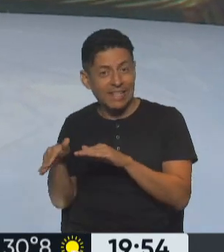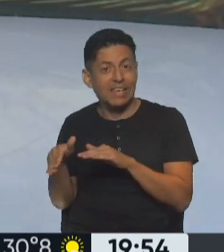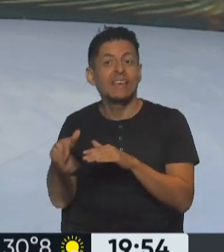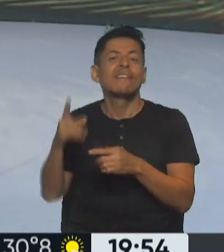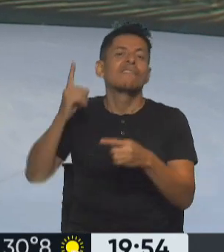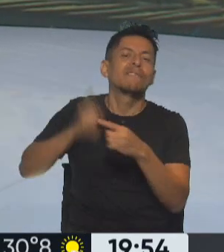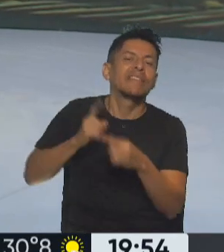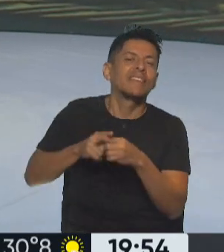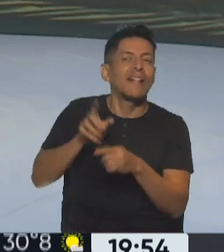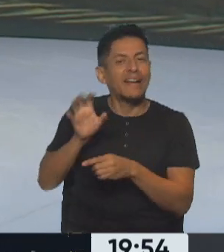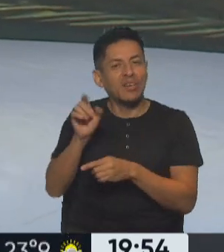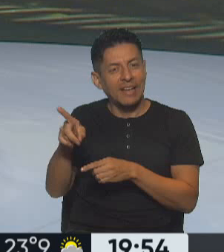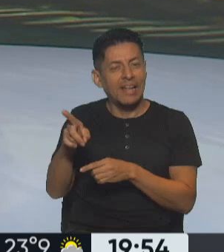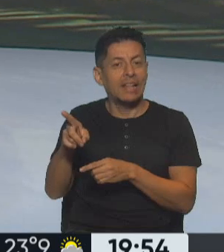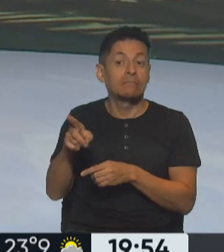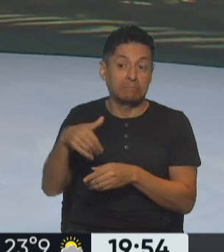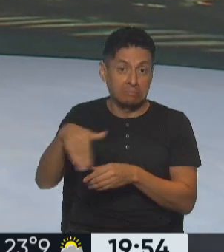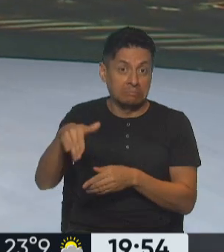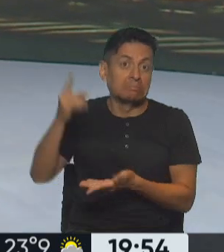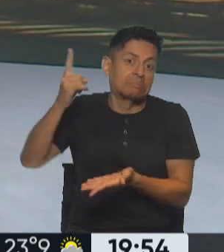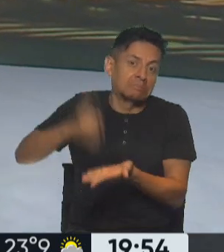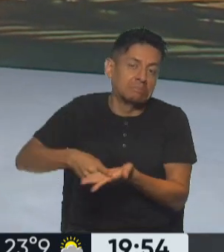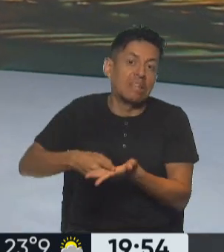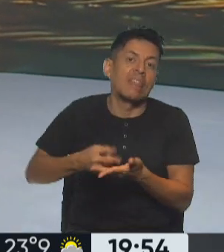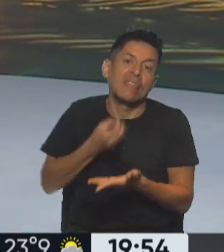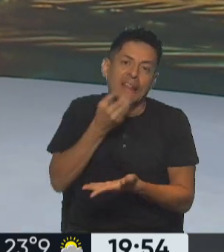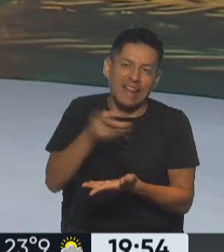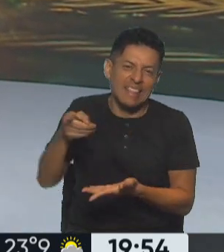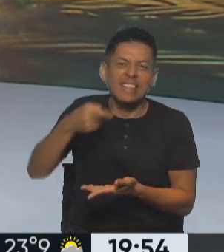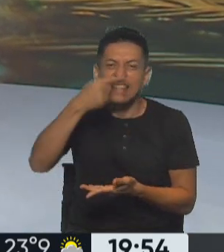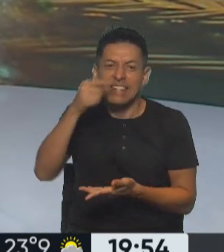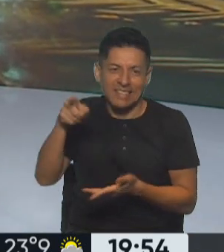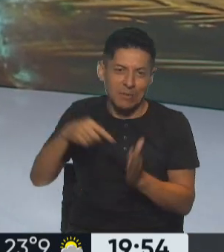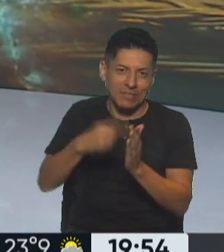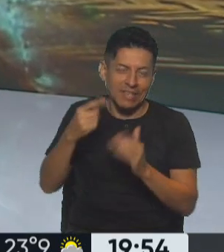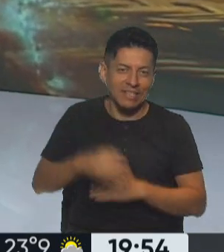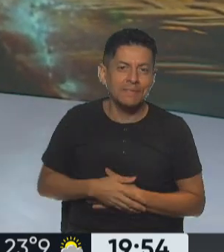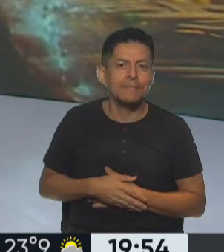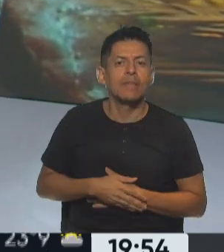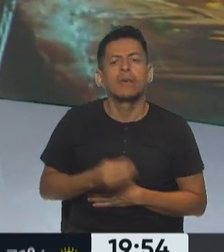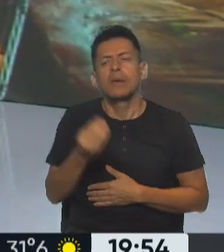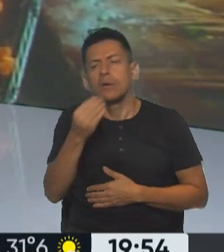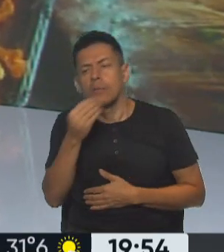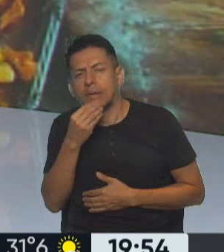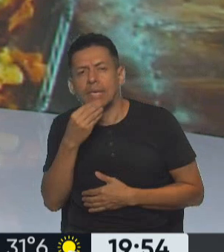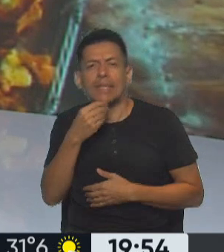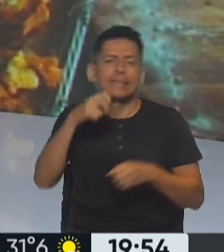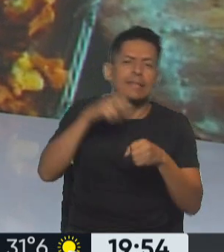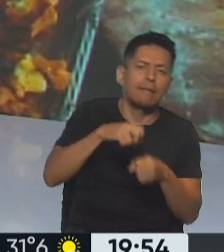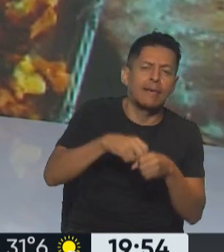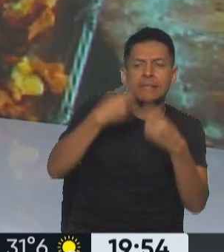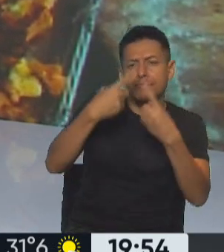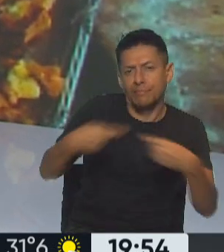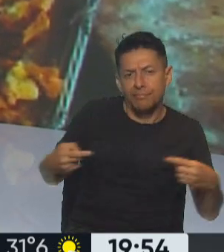que analizan puede ser declarado de interés en la provincia de Buenos Aires, además de otras comidas, además de la cerveza y de la posibilidad